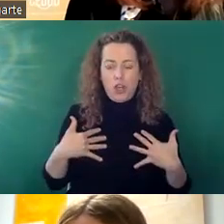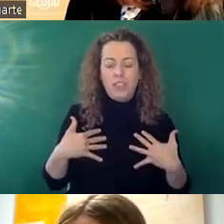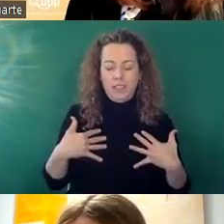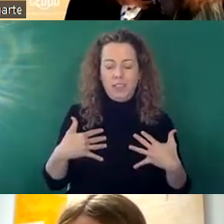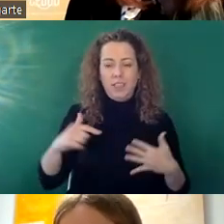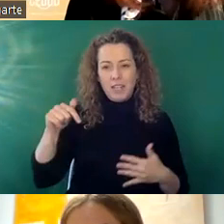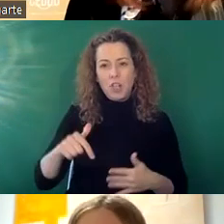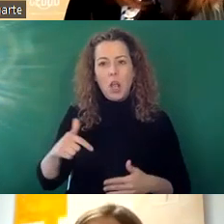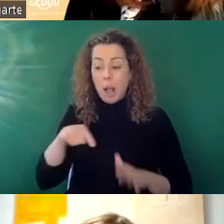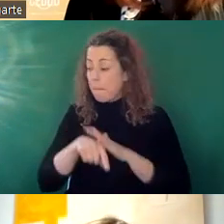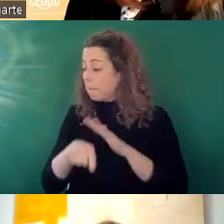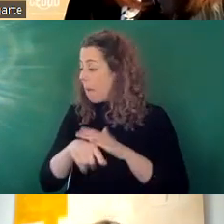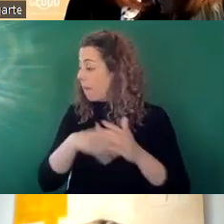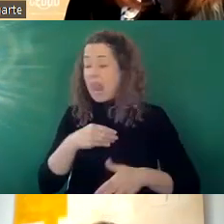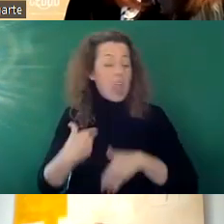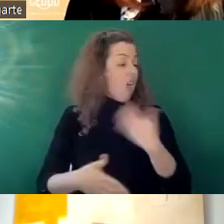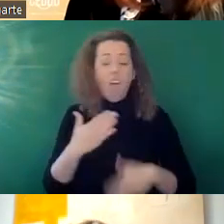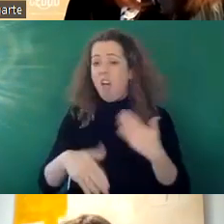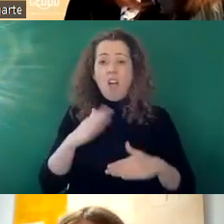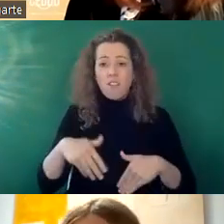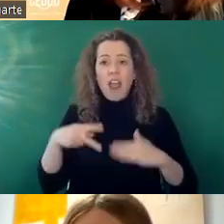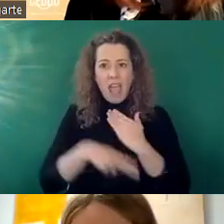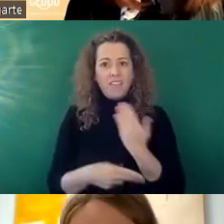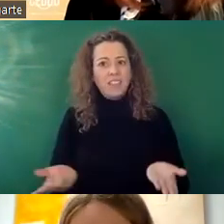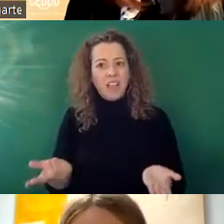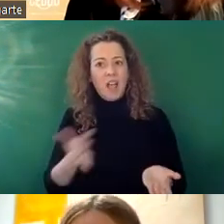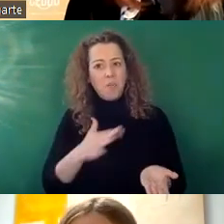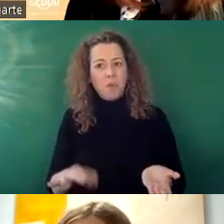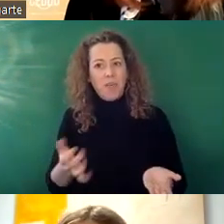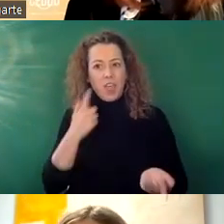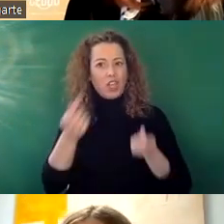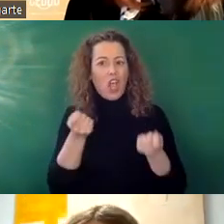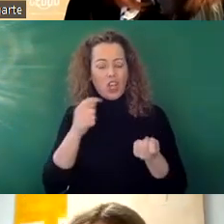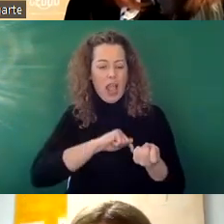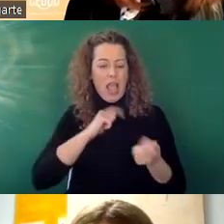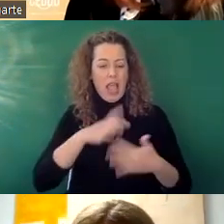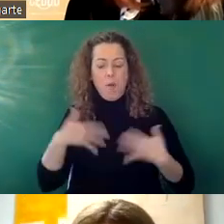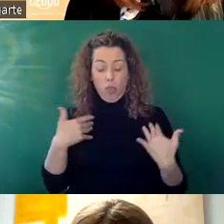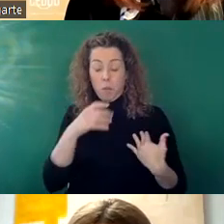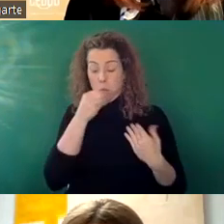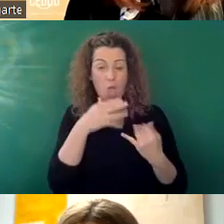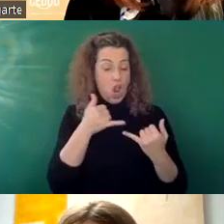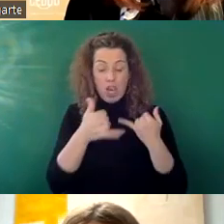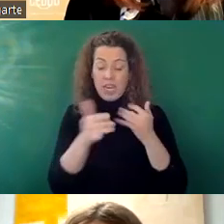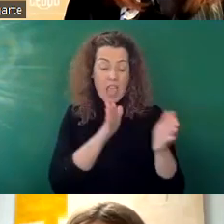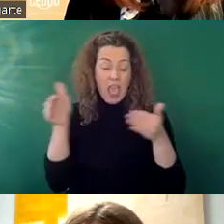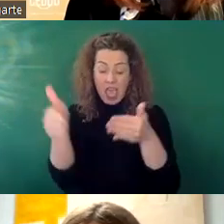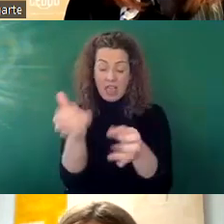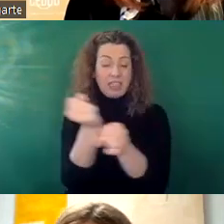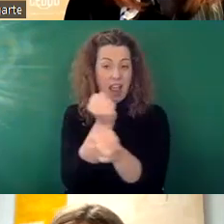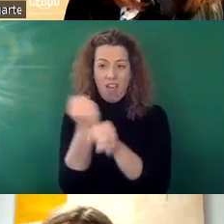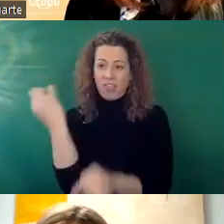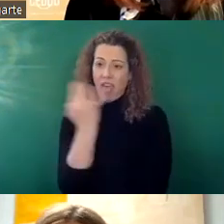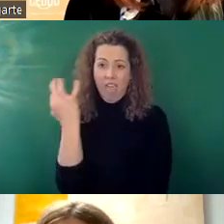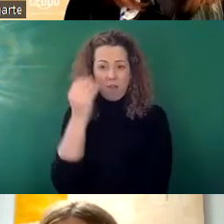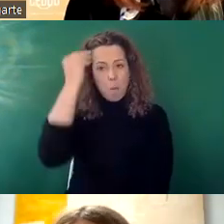veces el papeleo nos evita, ¿no?, un poco controlar esas emociones, que es en la línea en la que tenemos que trabajar y en la que creo que